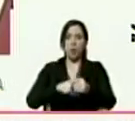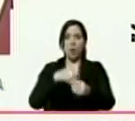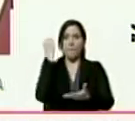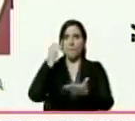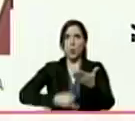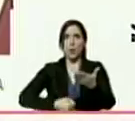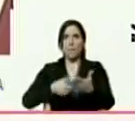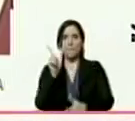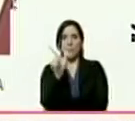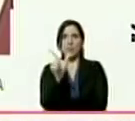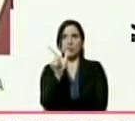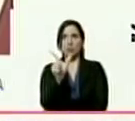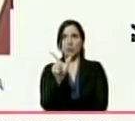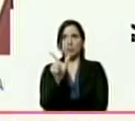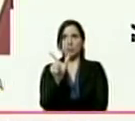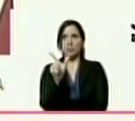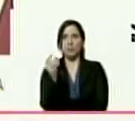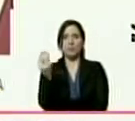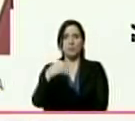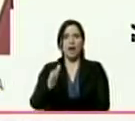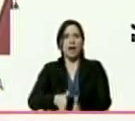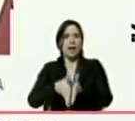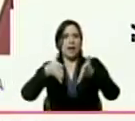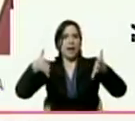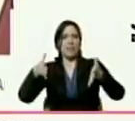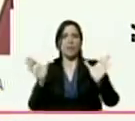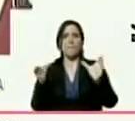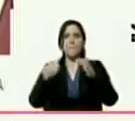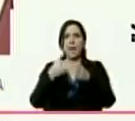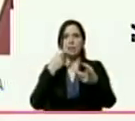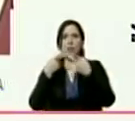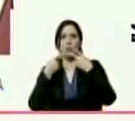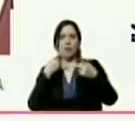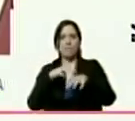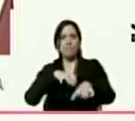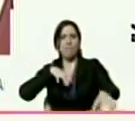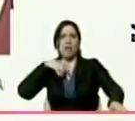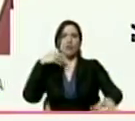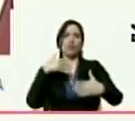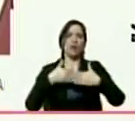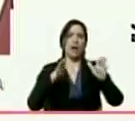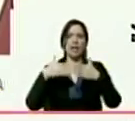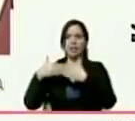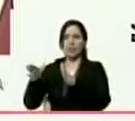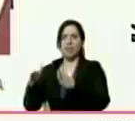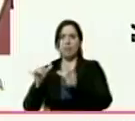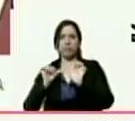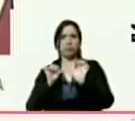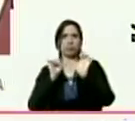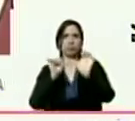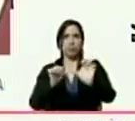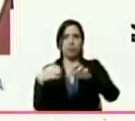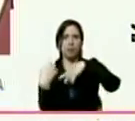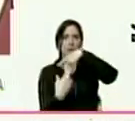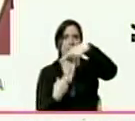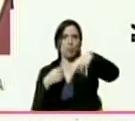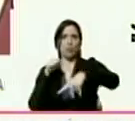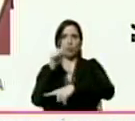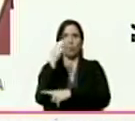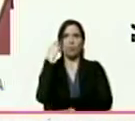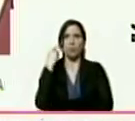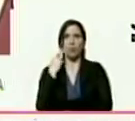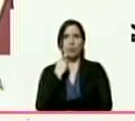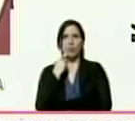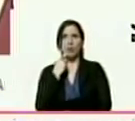de Venezuela, el más grande partido y la mayor garantía de la continuidad de la revolución bolivariana,